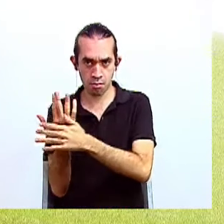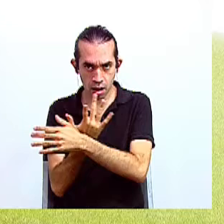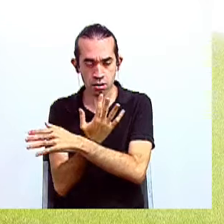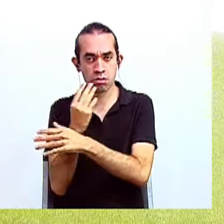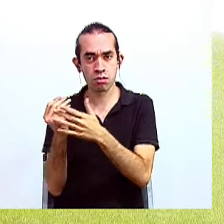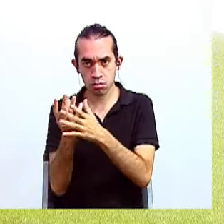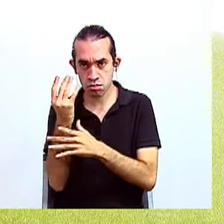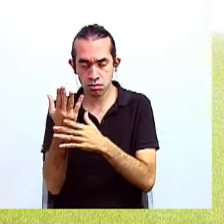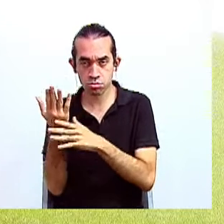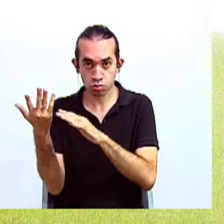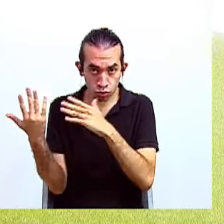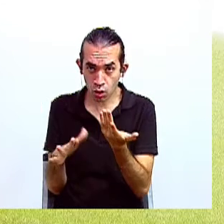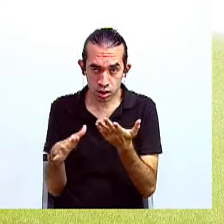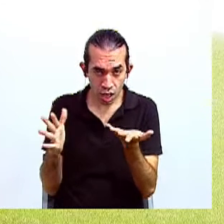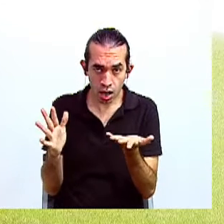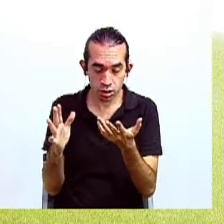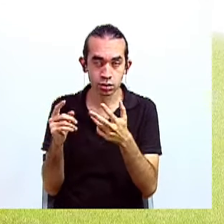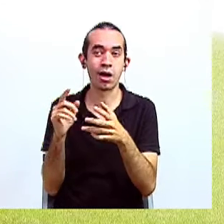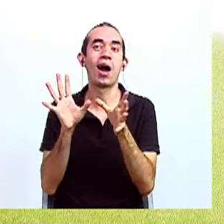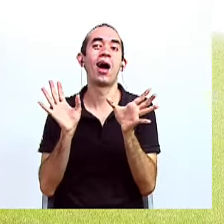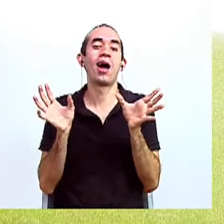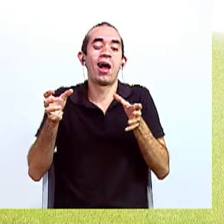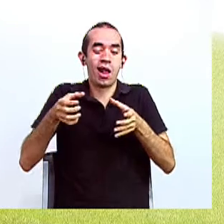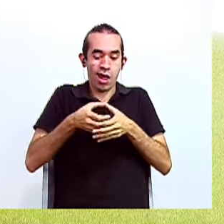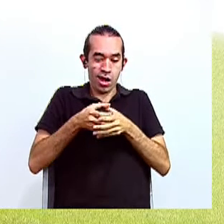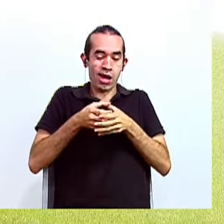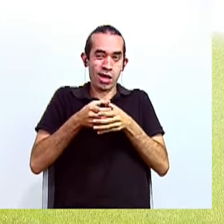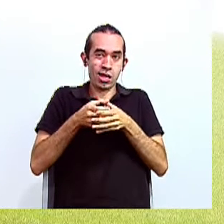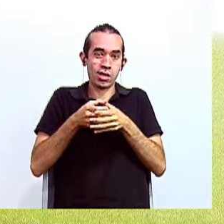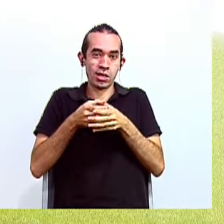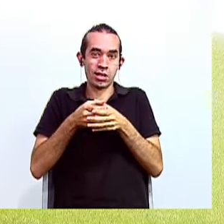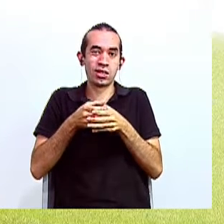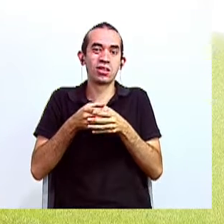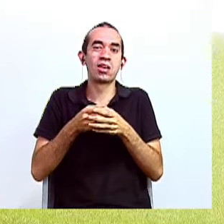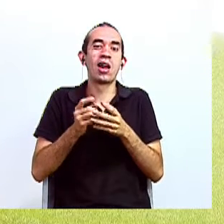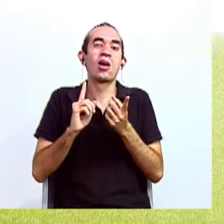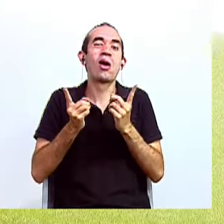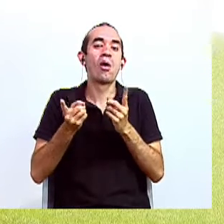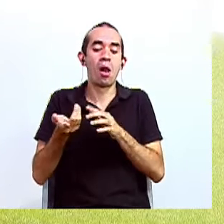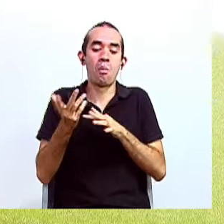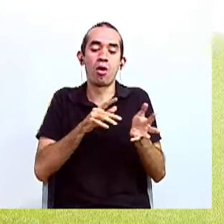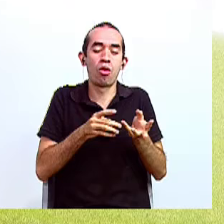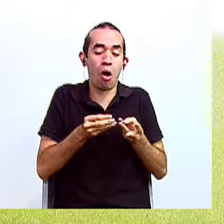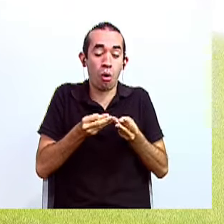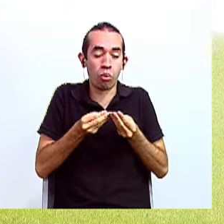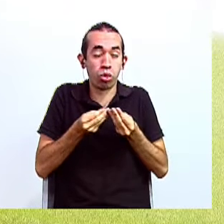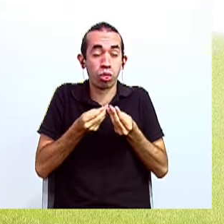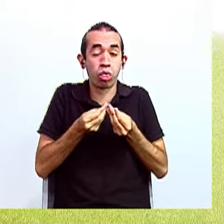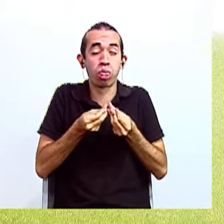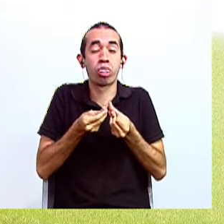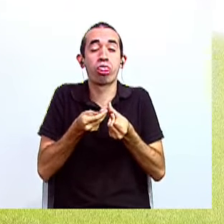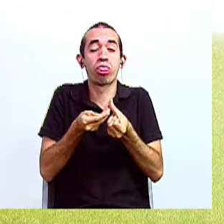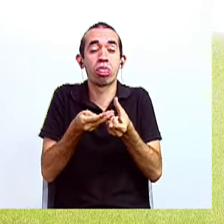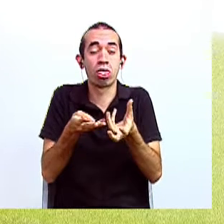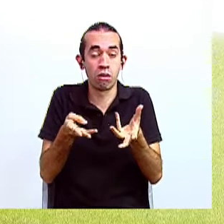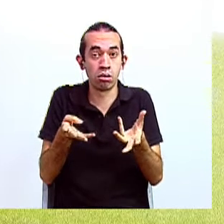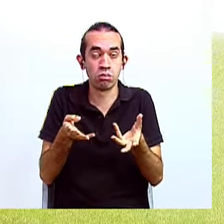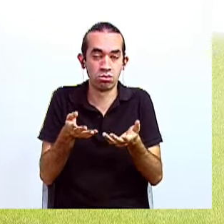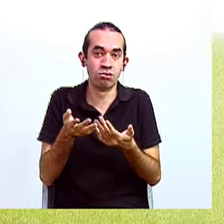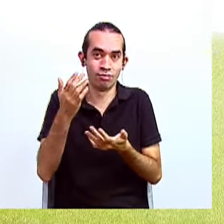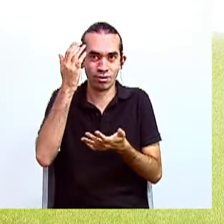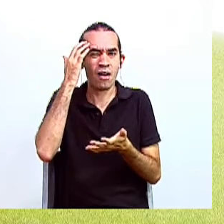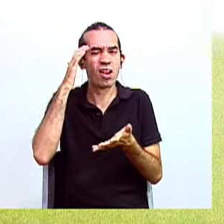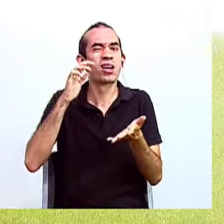mueren? Pues aquí entra el tercer nivel trófico, los descomponedores. Como su palabra lo